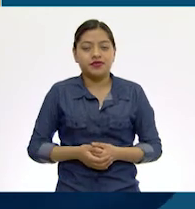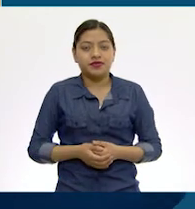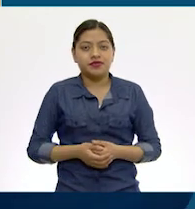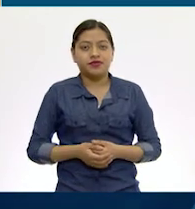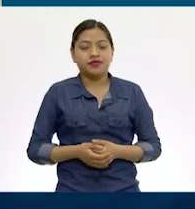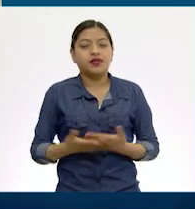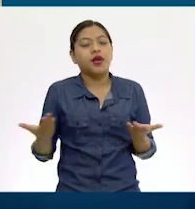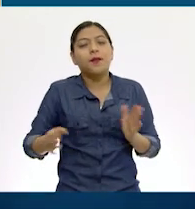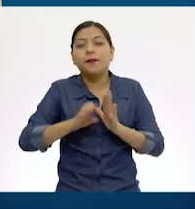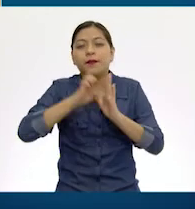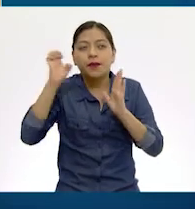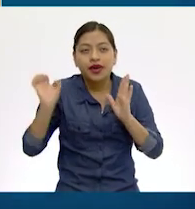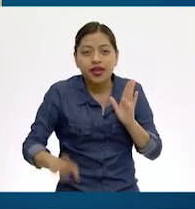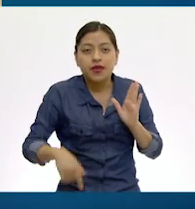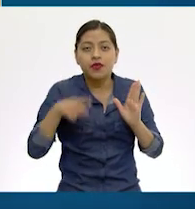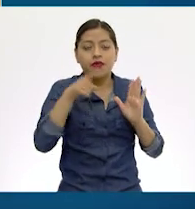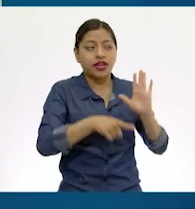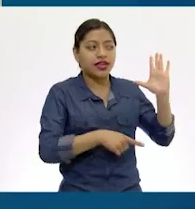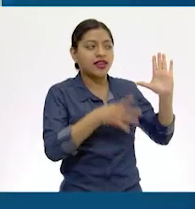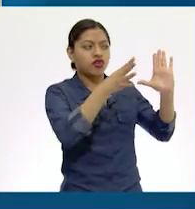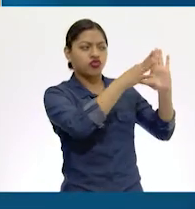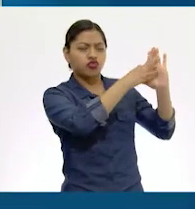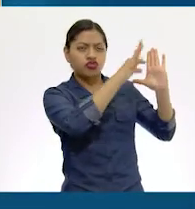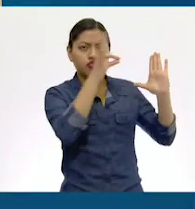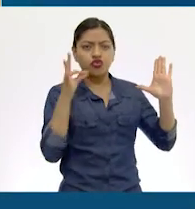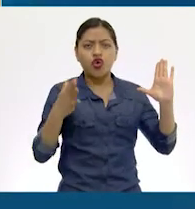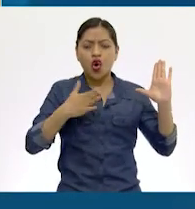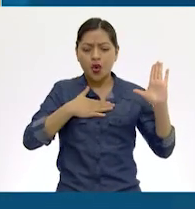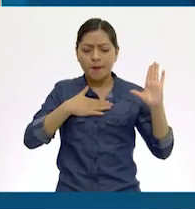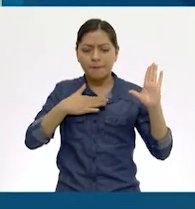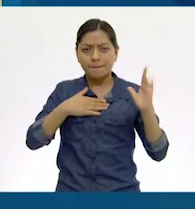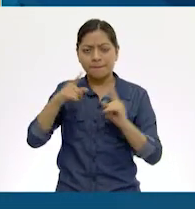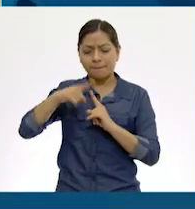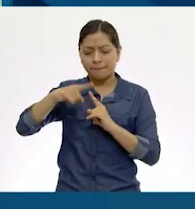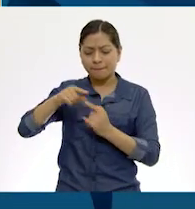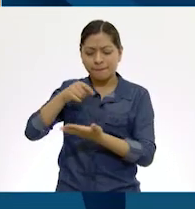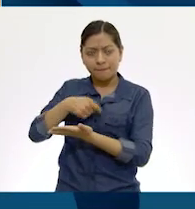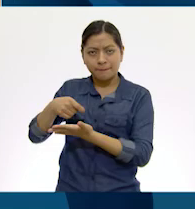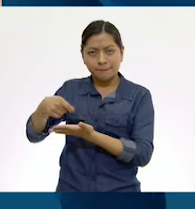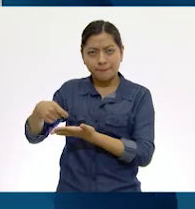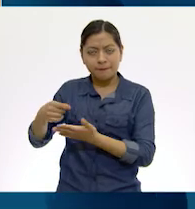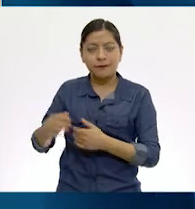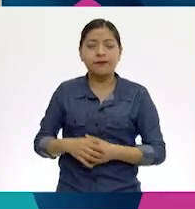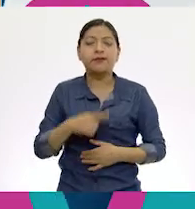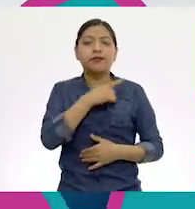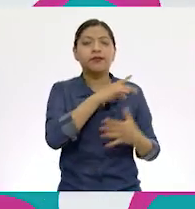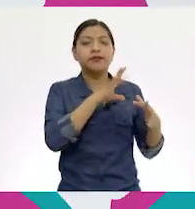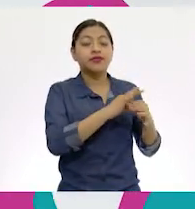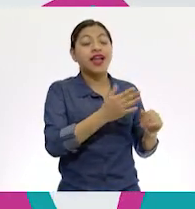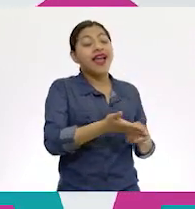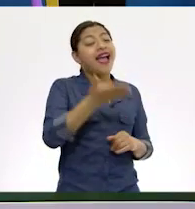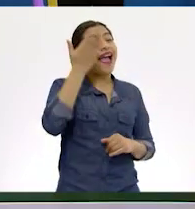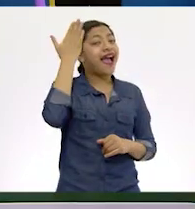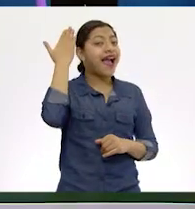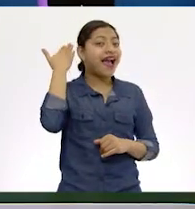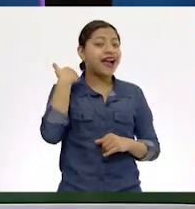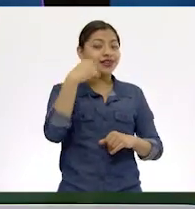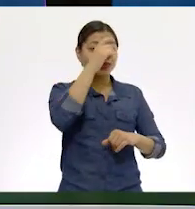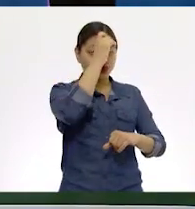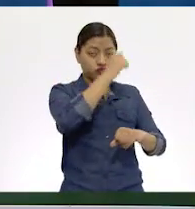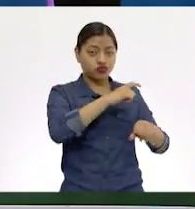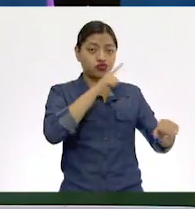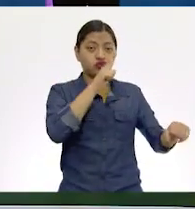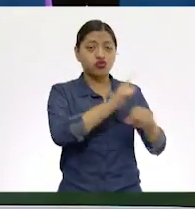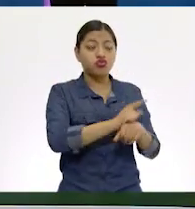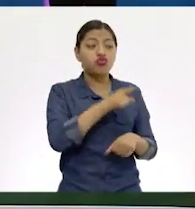casa. Supongamos que de este texto retomamos la cita textual donde dice, las sociedades mesoamericanas en sus vocabularios